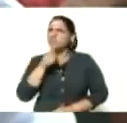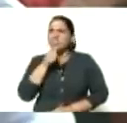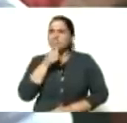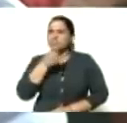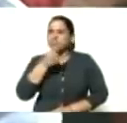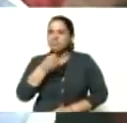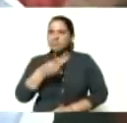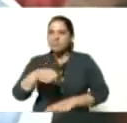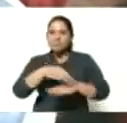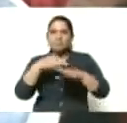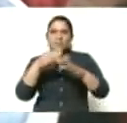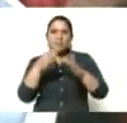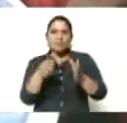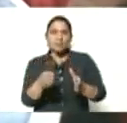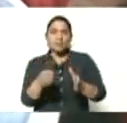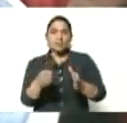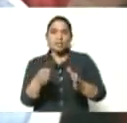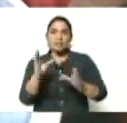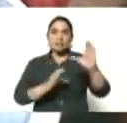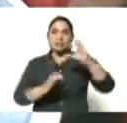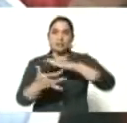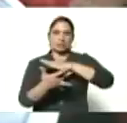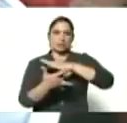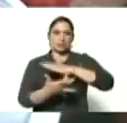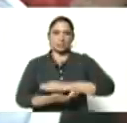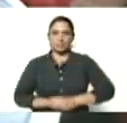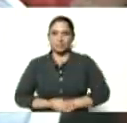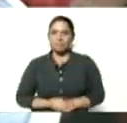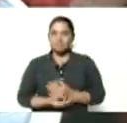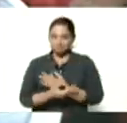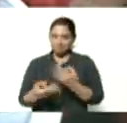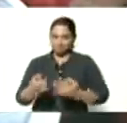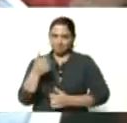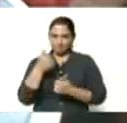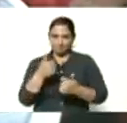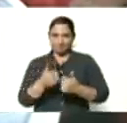A la ministra Gabriela Jiménez, muy bien, excelente.